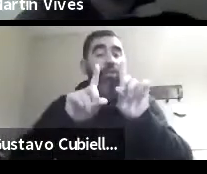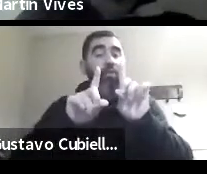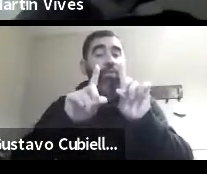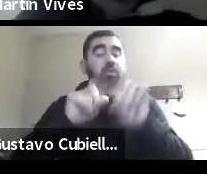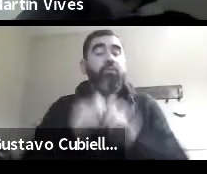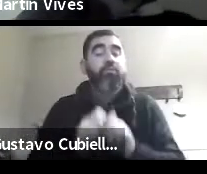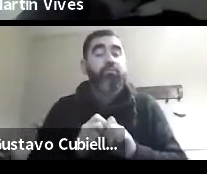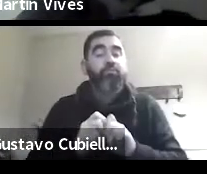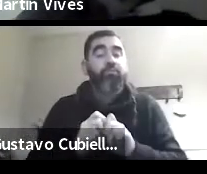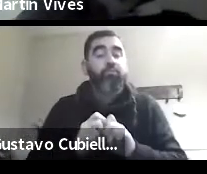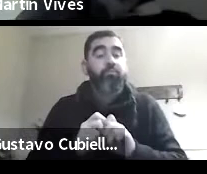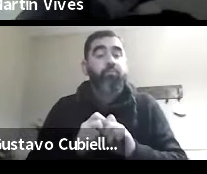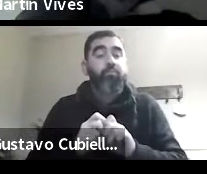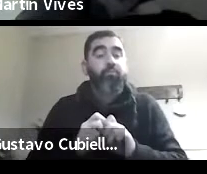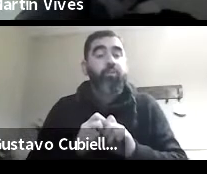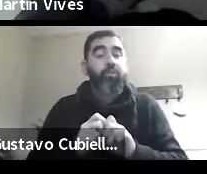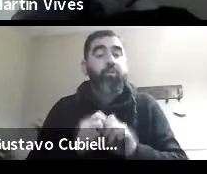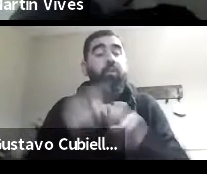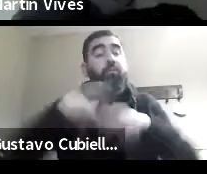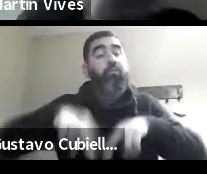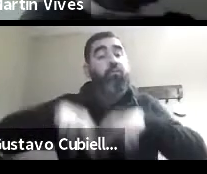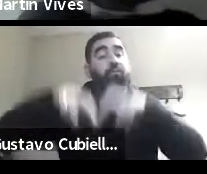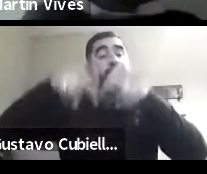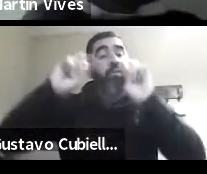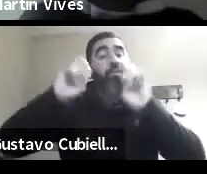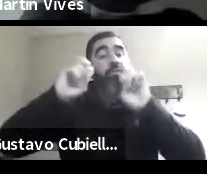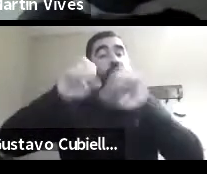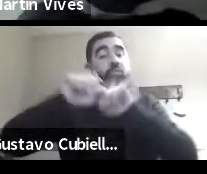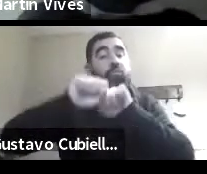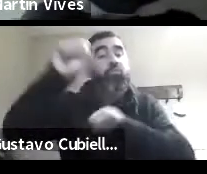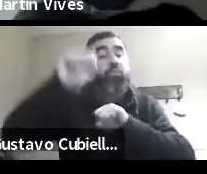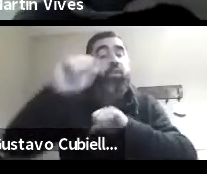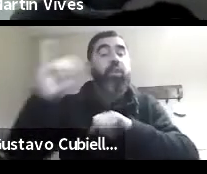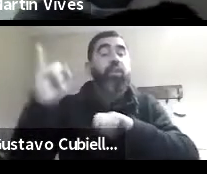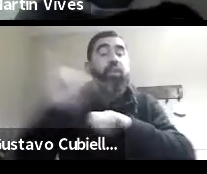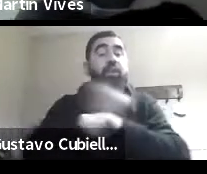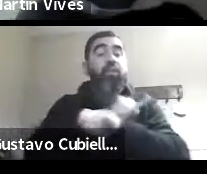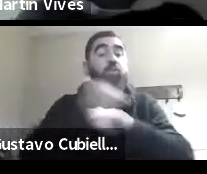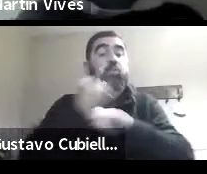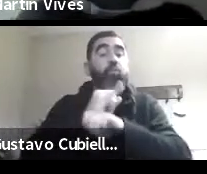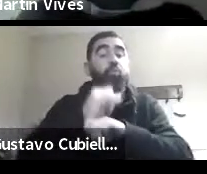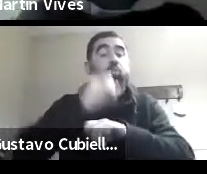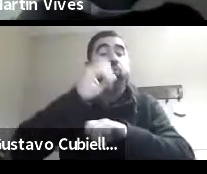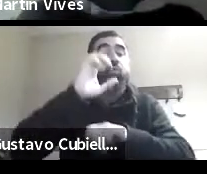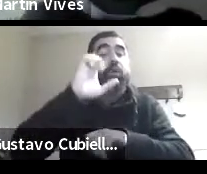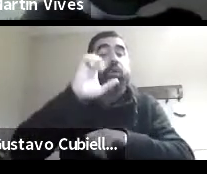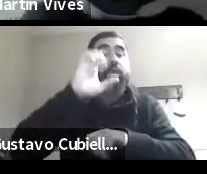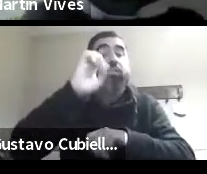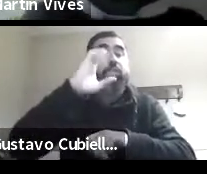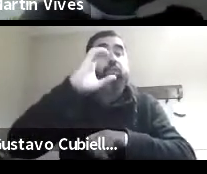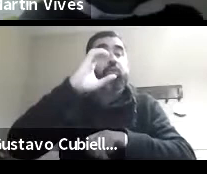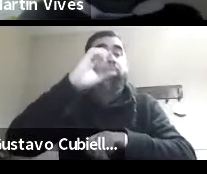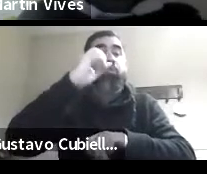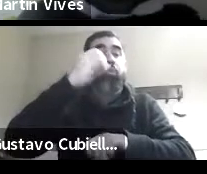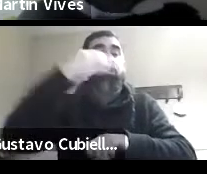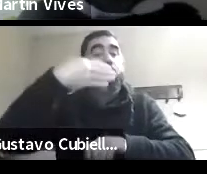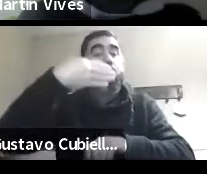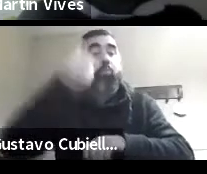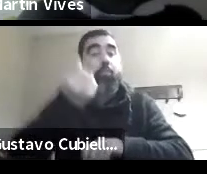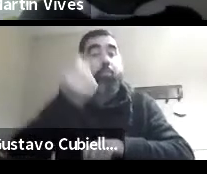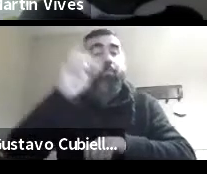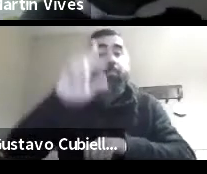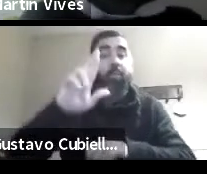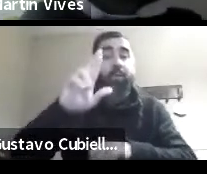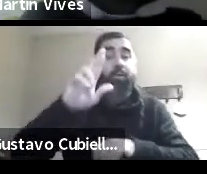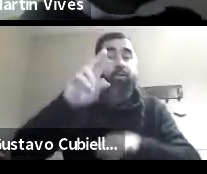Libertador, vicerrectorado de investigación y posgrado del Instituto Pedagógico Rafael Alberto Escobar. Es una